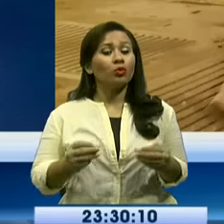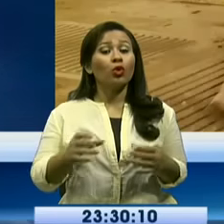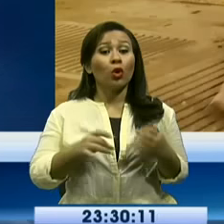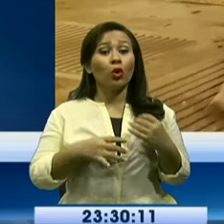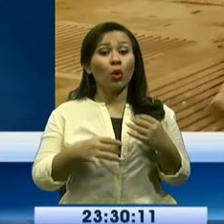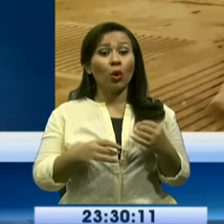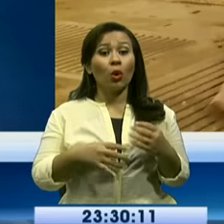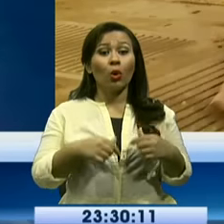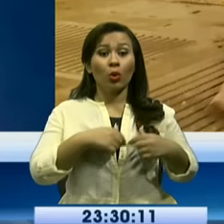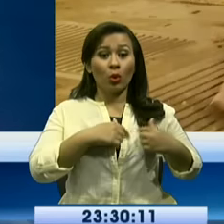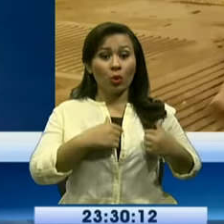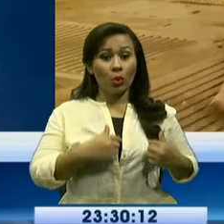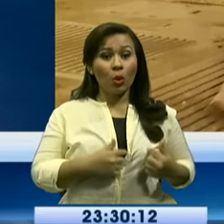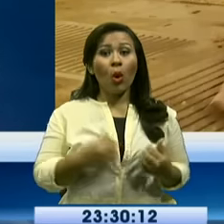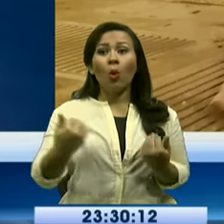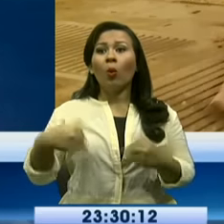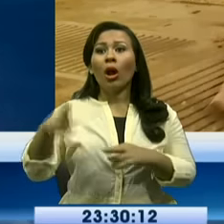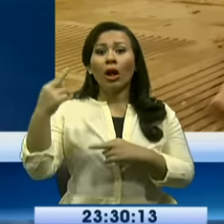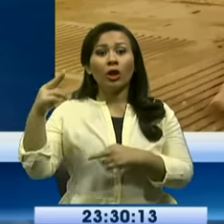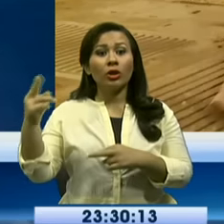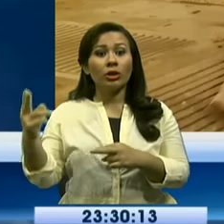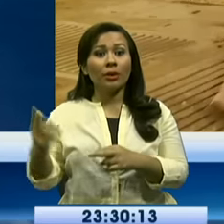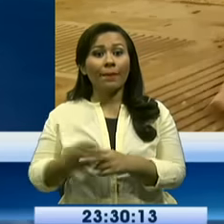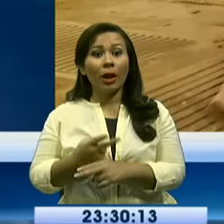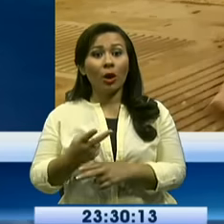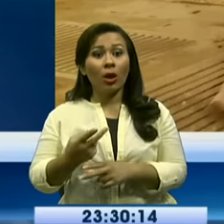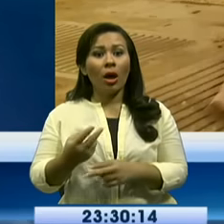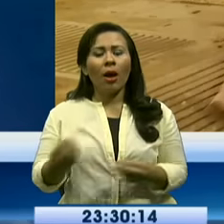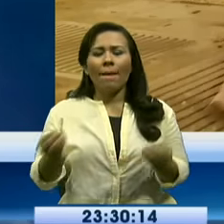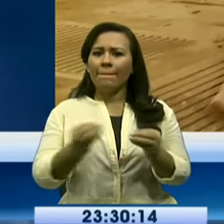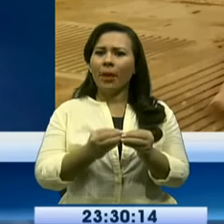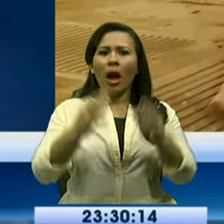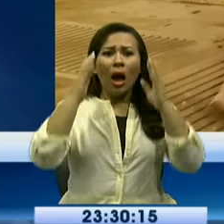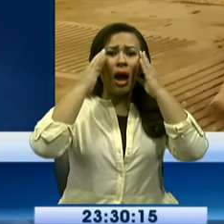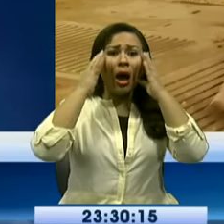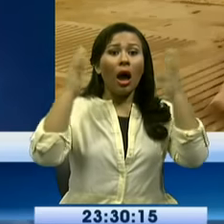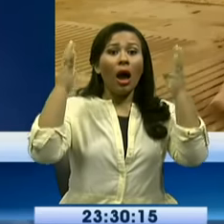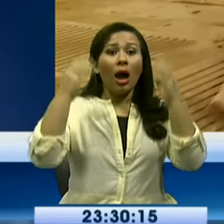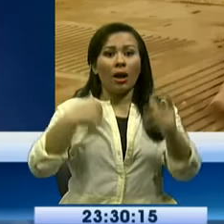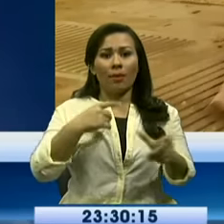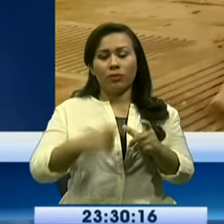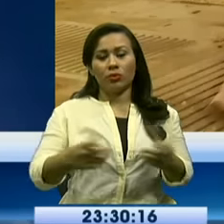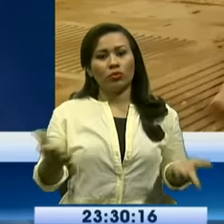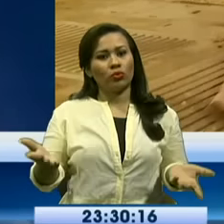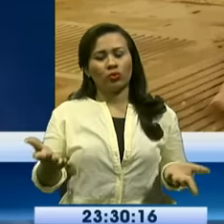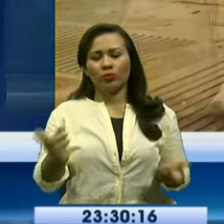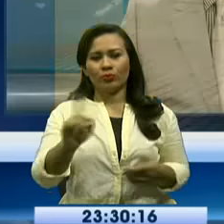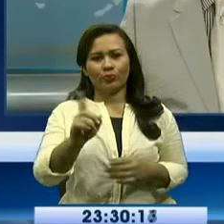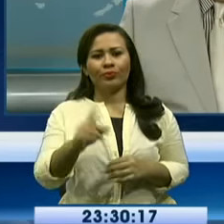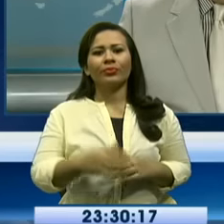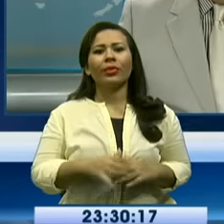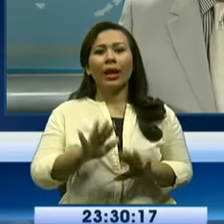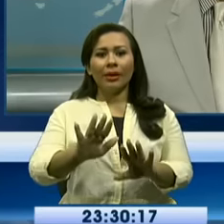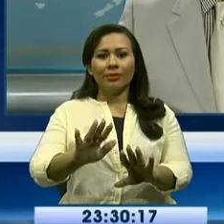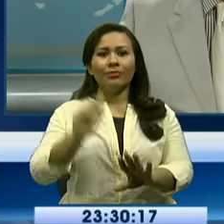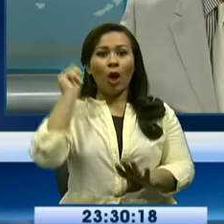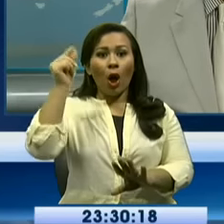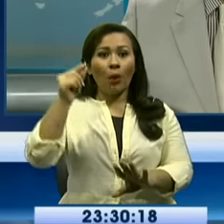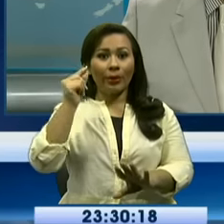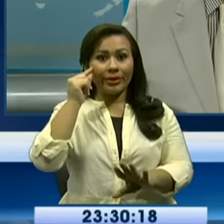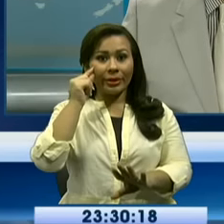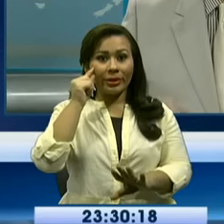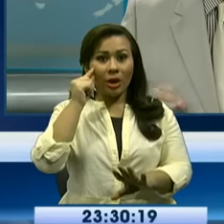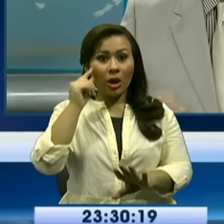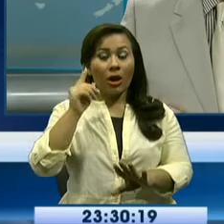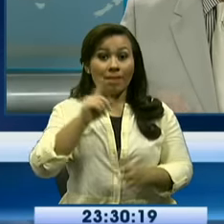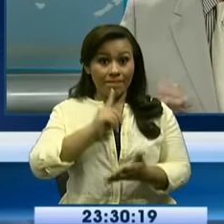nuestro corazón, y cualquier noticia de esta pues va a alterar el ánimo de las personas y con una ciudad. Correcto. Coordinadora,